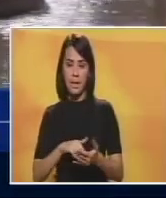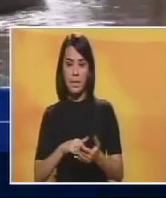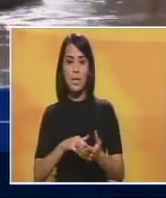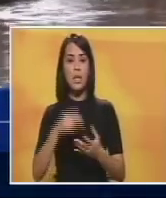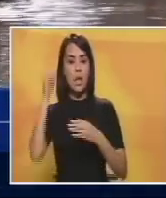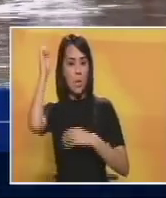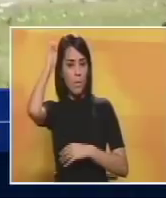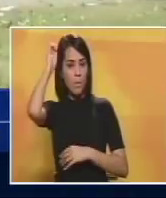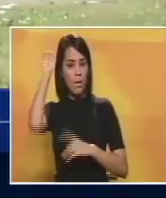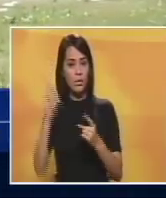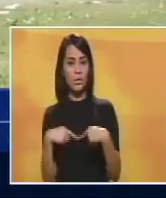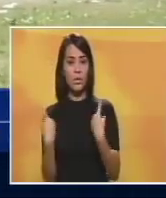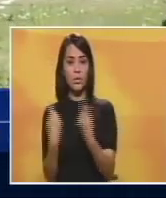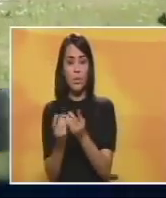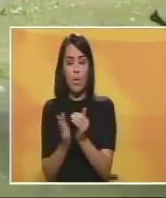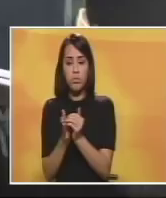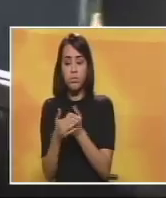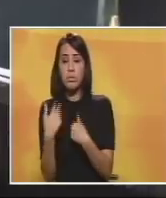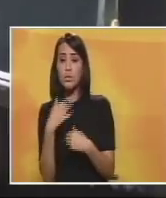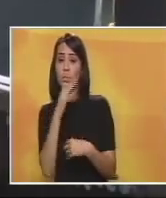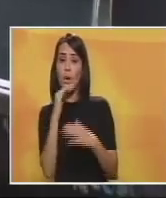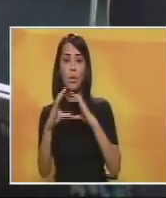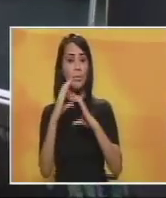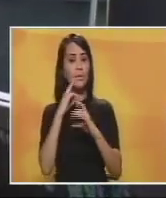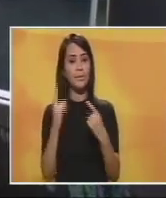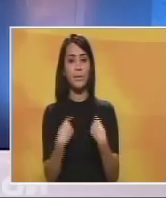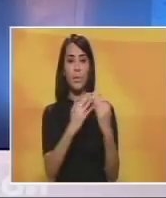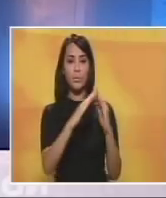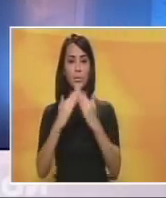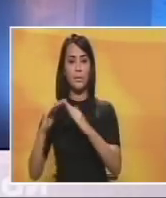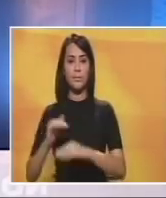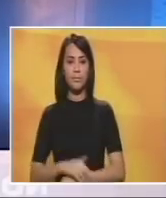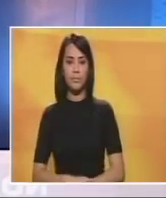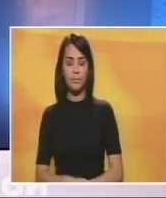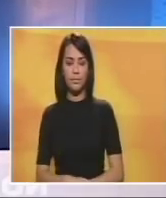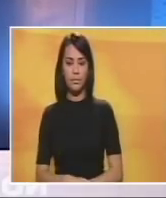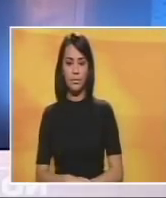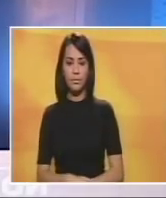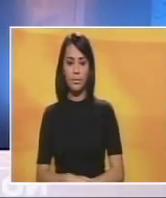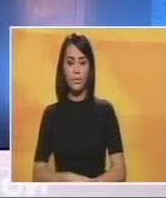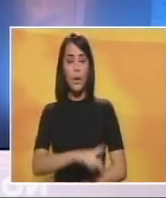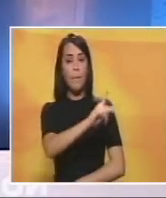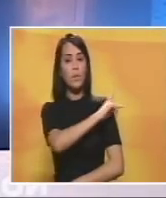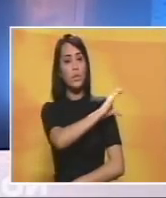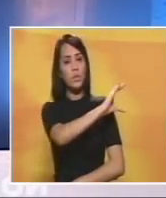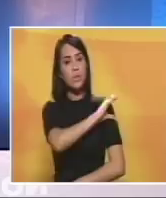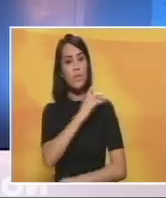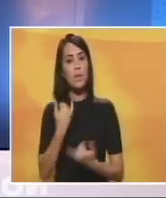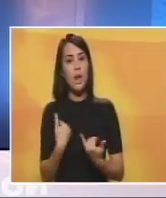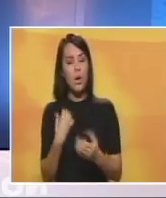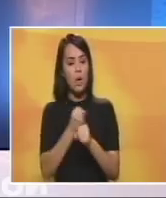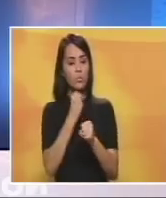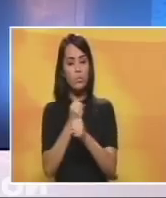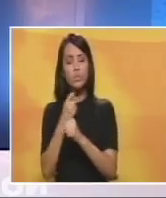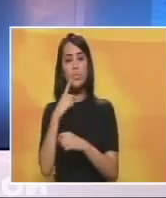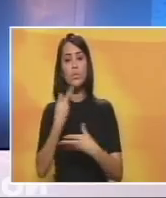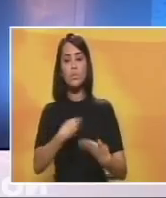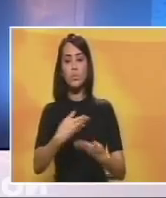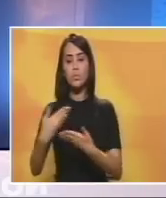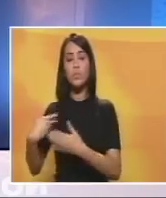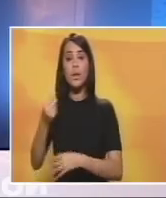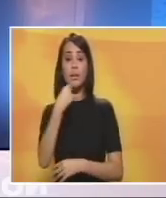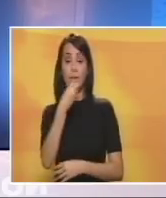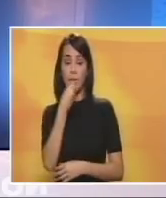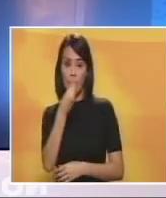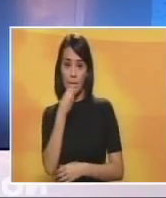continúan atrapados e incomunicados en sus comunidades. Protección Civil activó un operativo de distribución de alimentos en seres